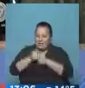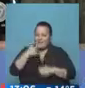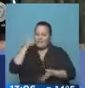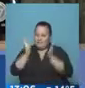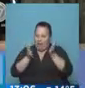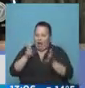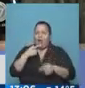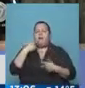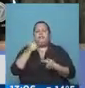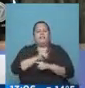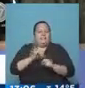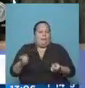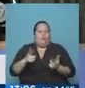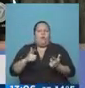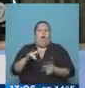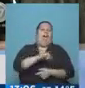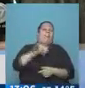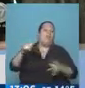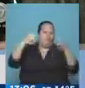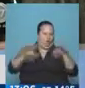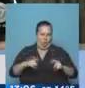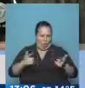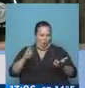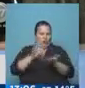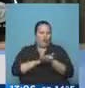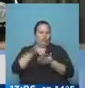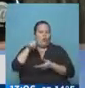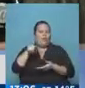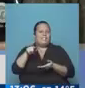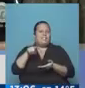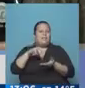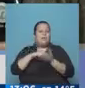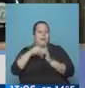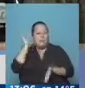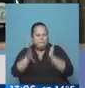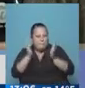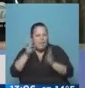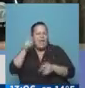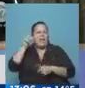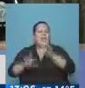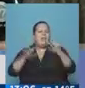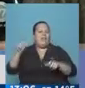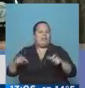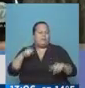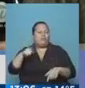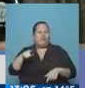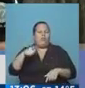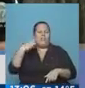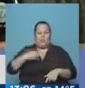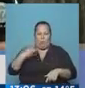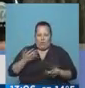seguridad en realidad ariel tampoco hay ninguna denuncia formal sobre estos hechos de agresión por parte del personal de seguridad